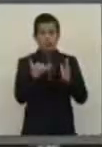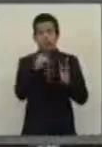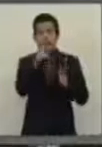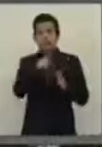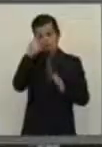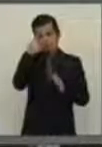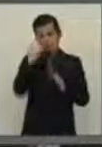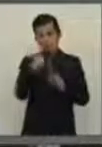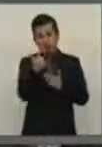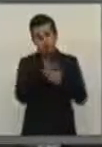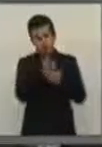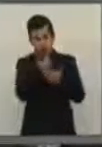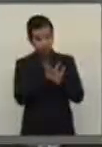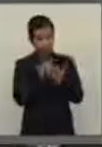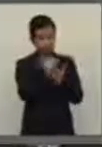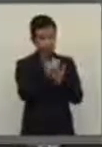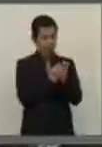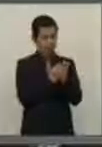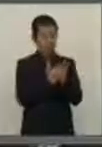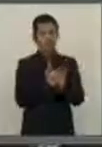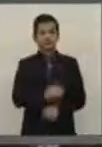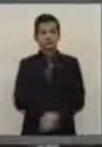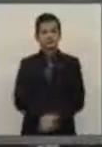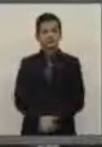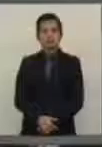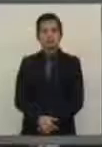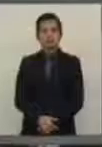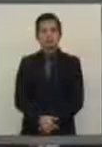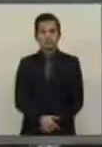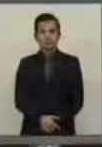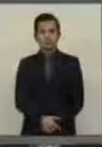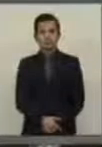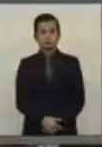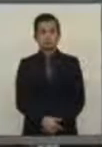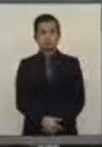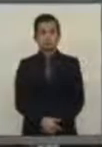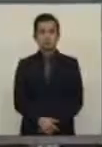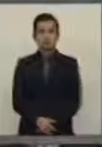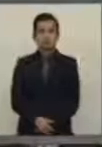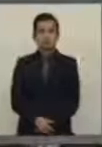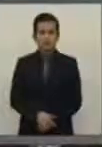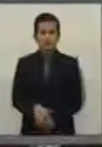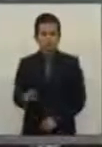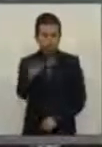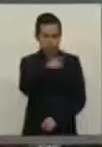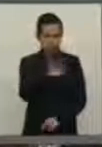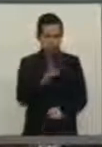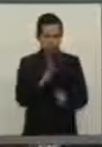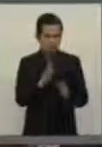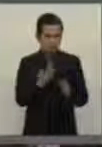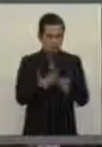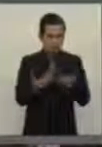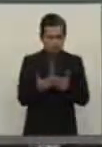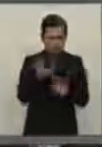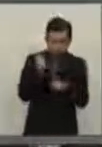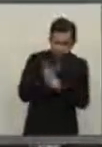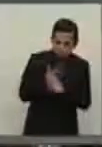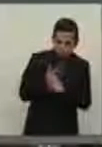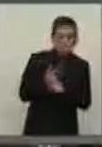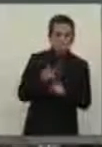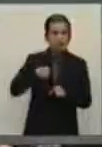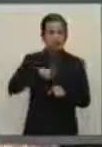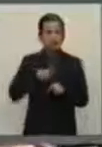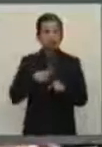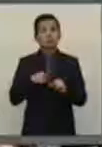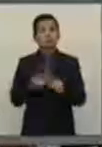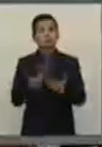autorizaciones presupuestarias correspondientes. Como ustedes se podrán dar cuenta, la modificación que se